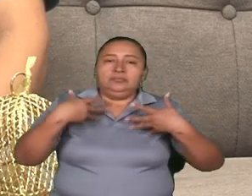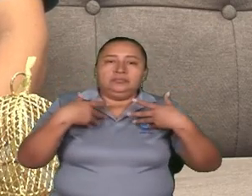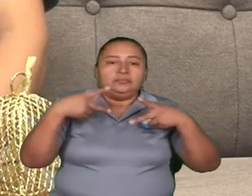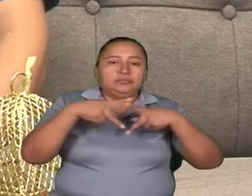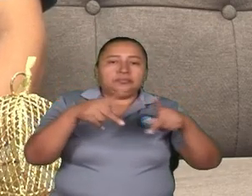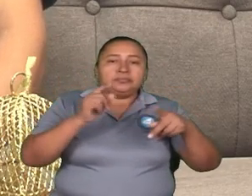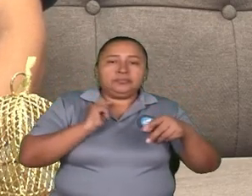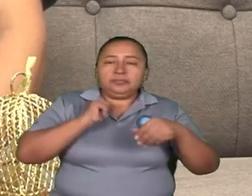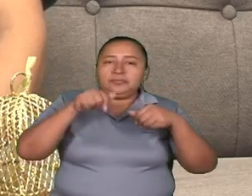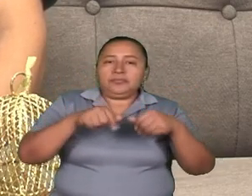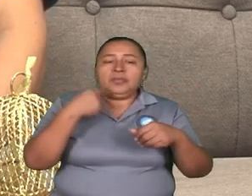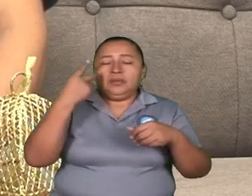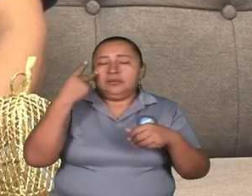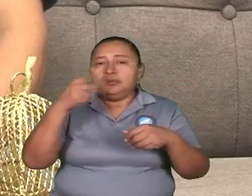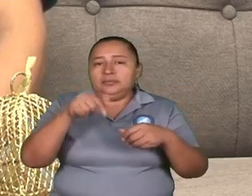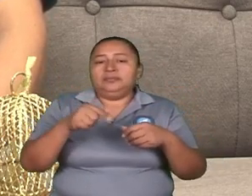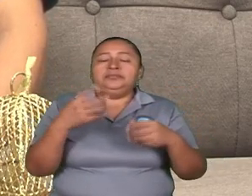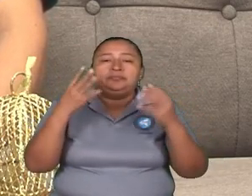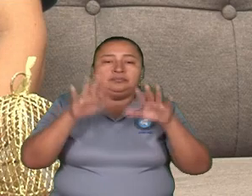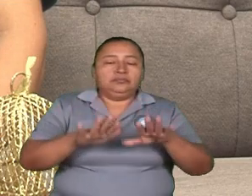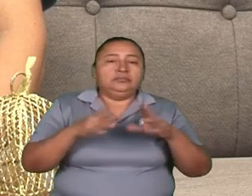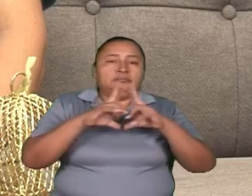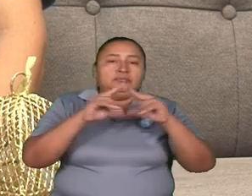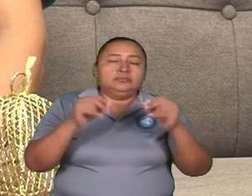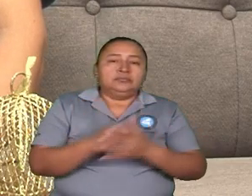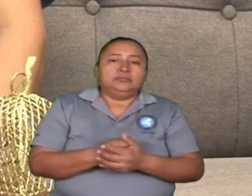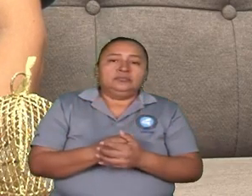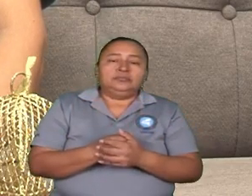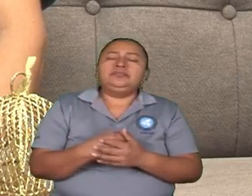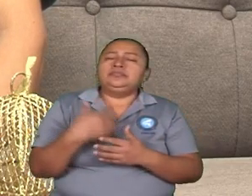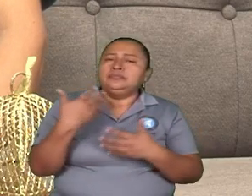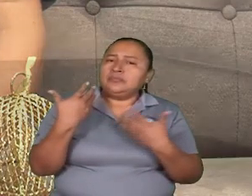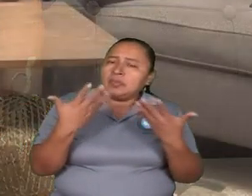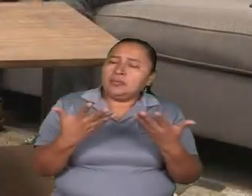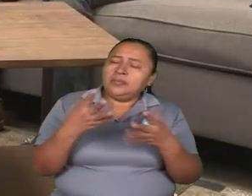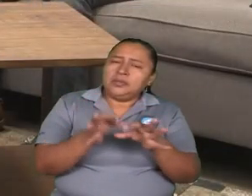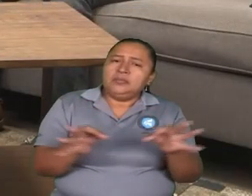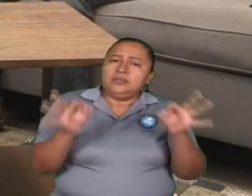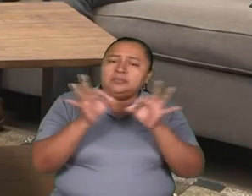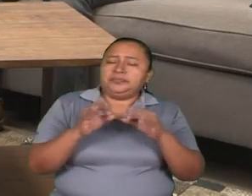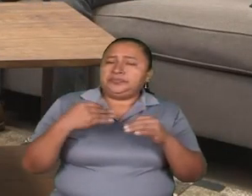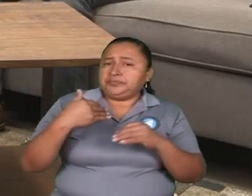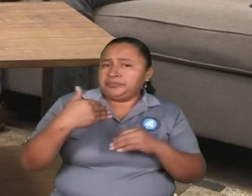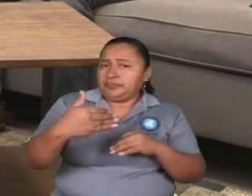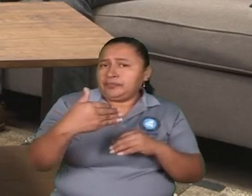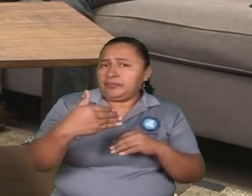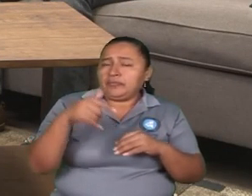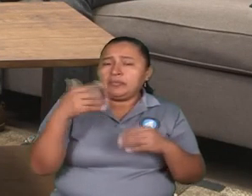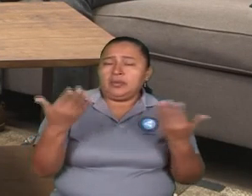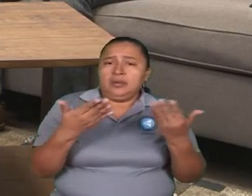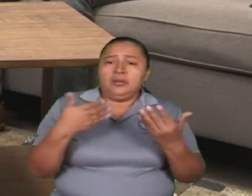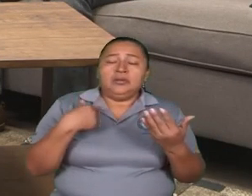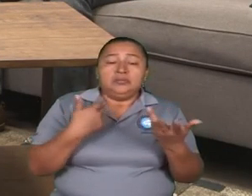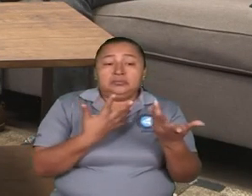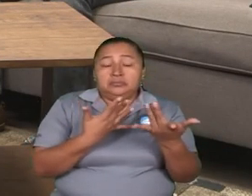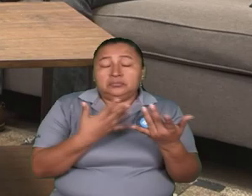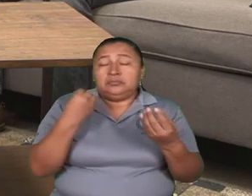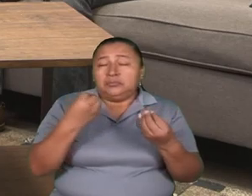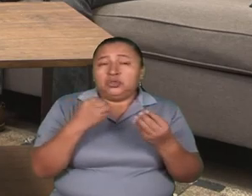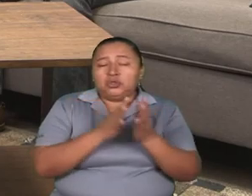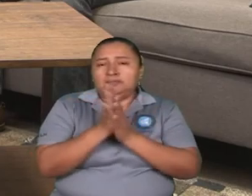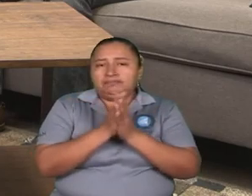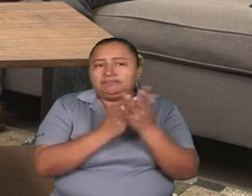Seguimos trabajando responsablemente. Sabemos que el sector turismo fue uno de los más golpeados con este intento